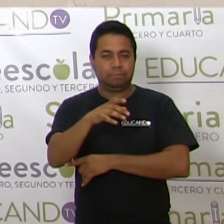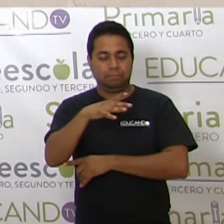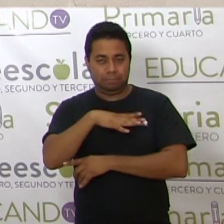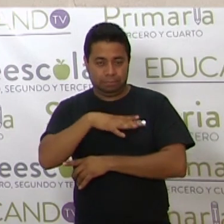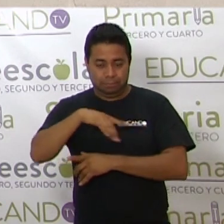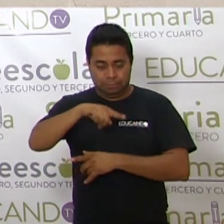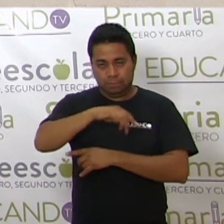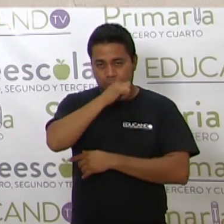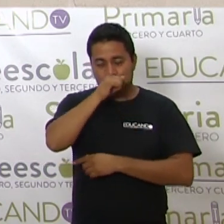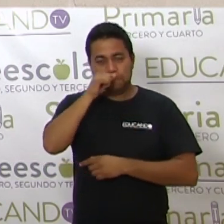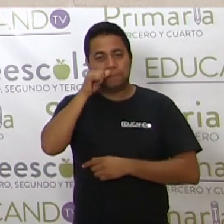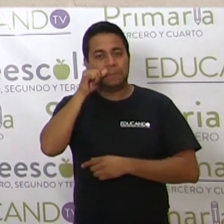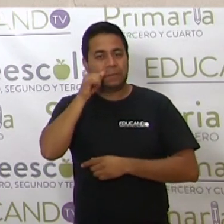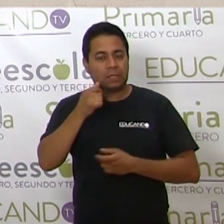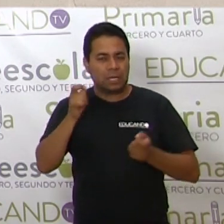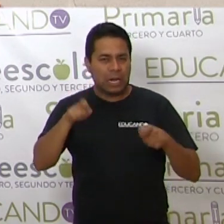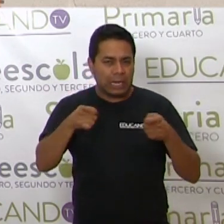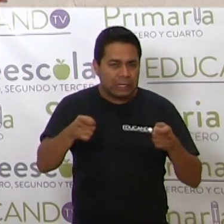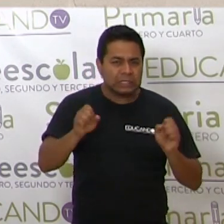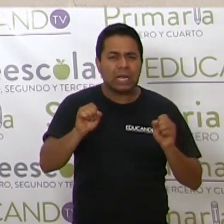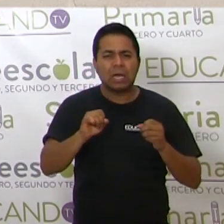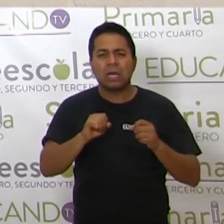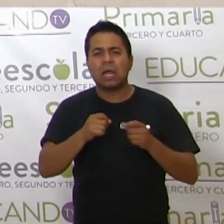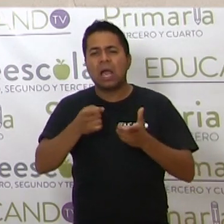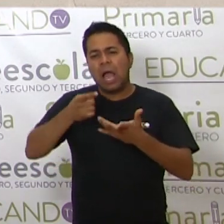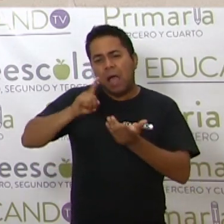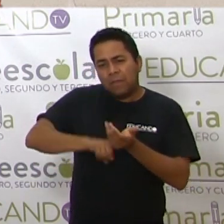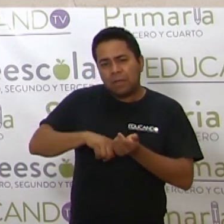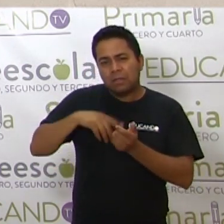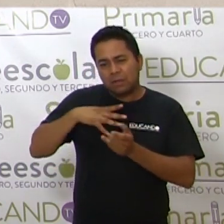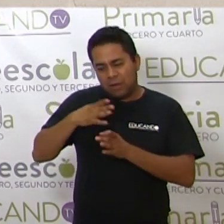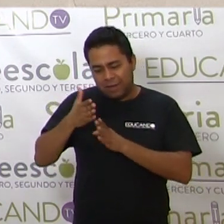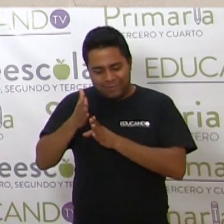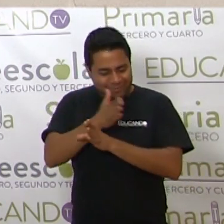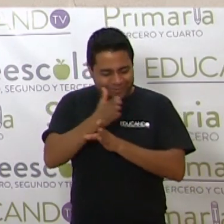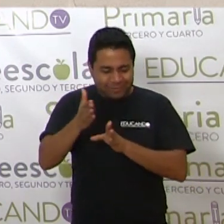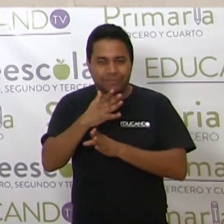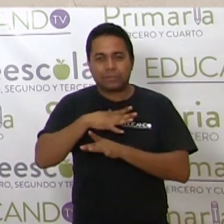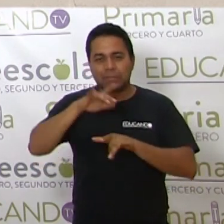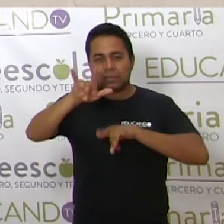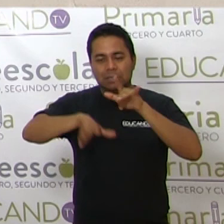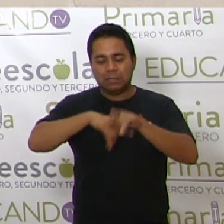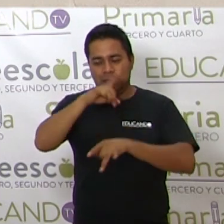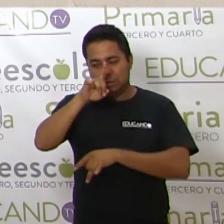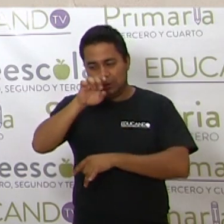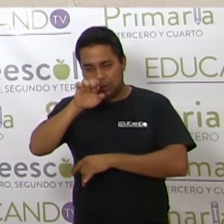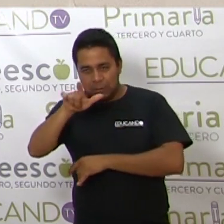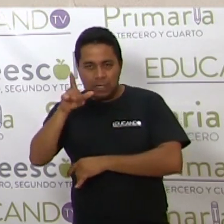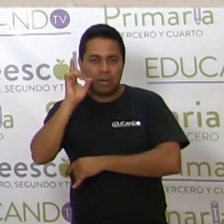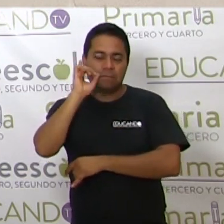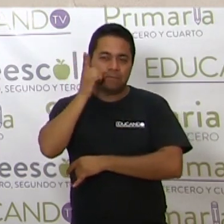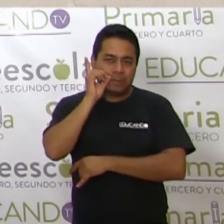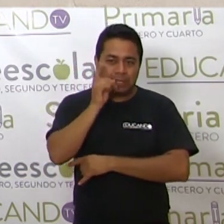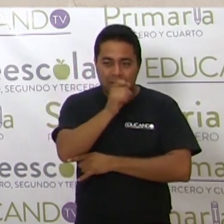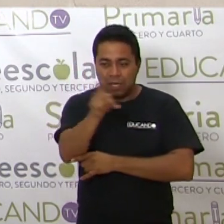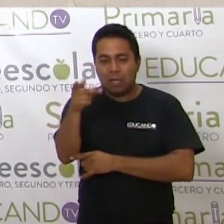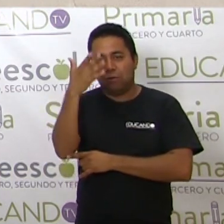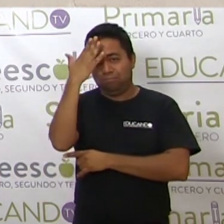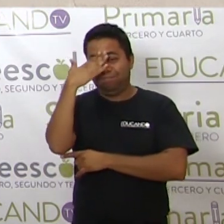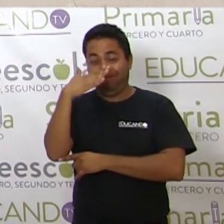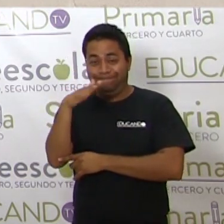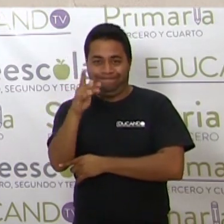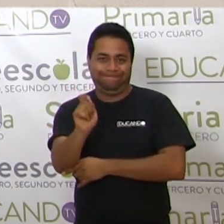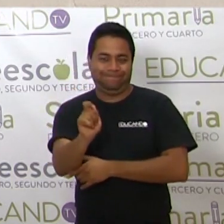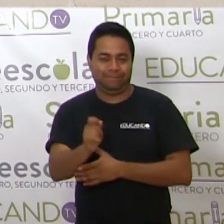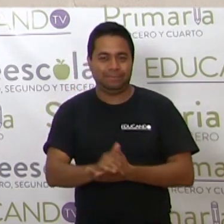guacareños que es la feria de él demuestra exactamente ustedes bien en qué alumnos están listillos tengo acá